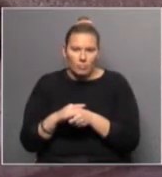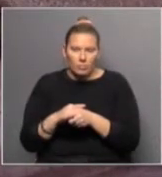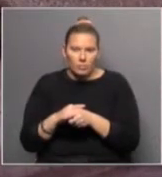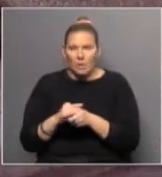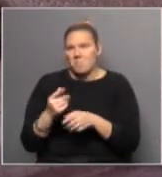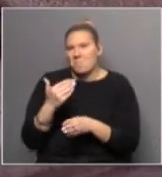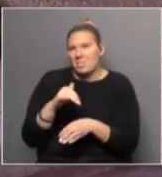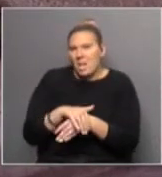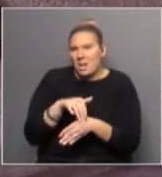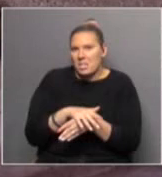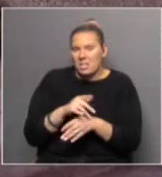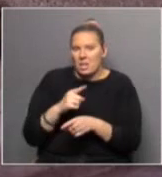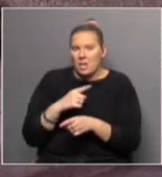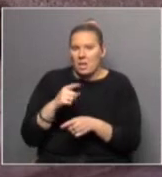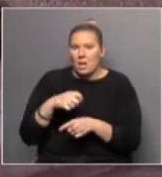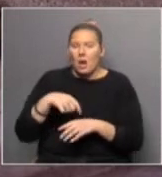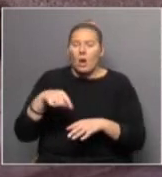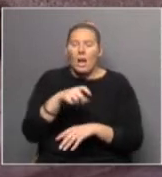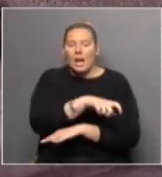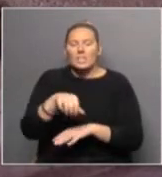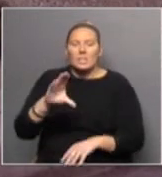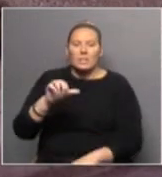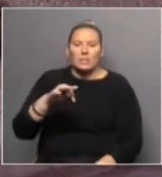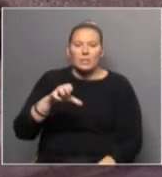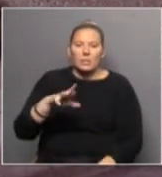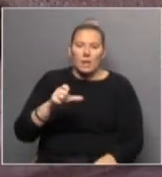a media tarde, digamos. Cruzamos Centenario, fuimos